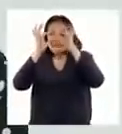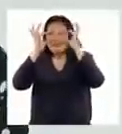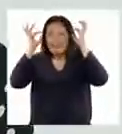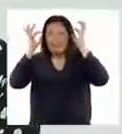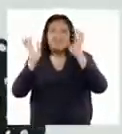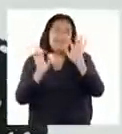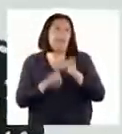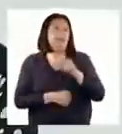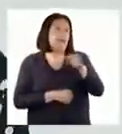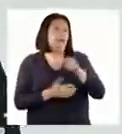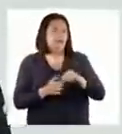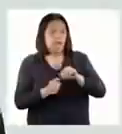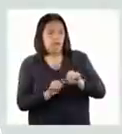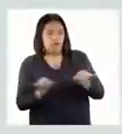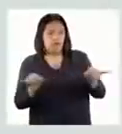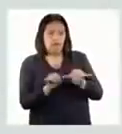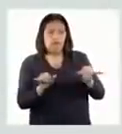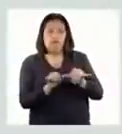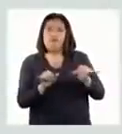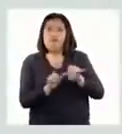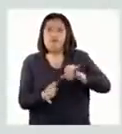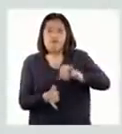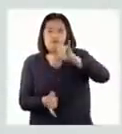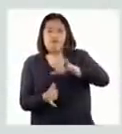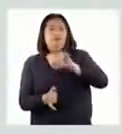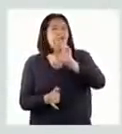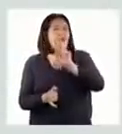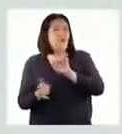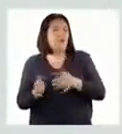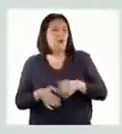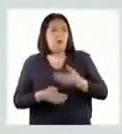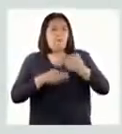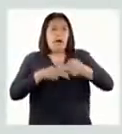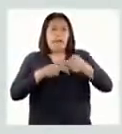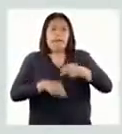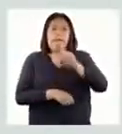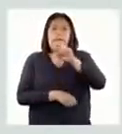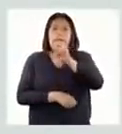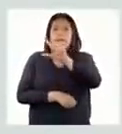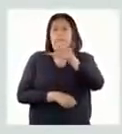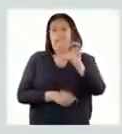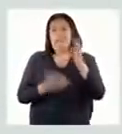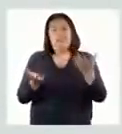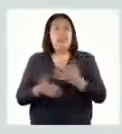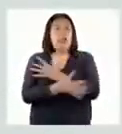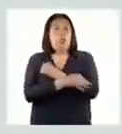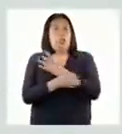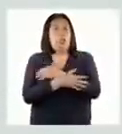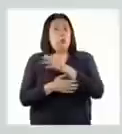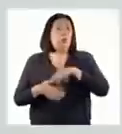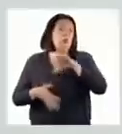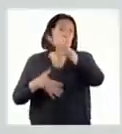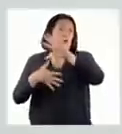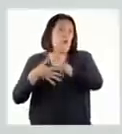lentes. Puede medir hasta 2 metros de alto y pesar 130 kilos. Es el único tipo de oso